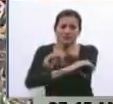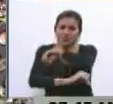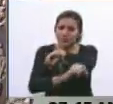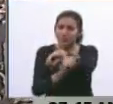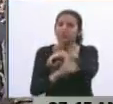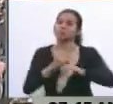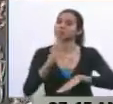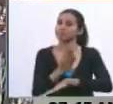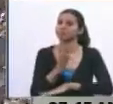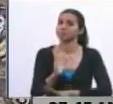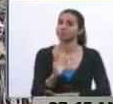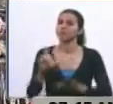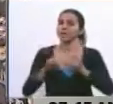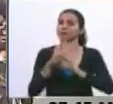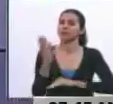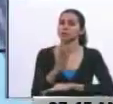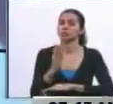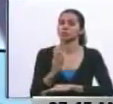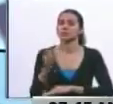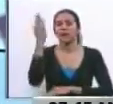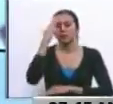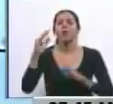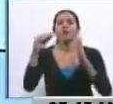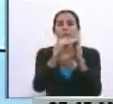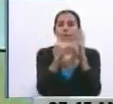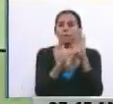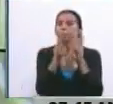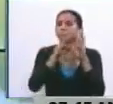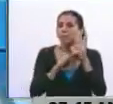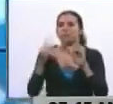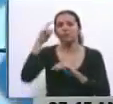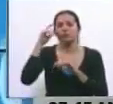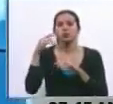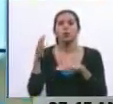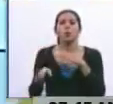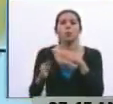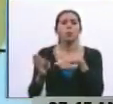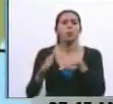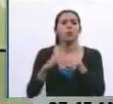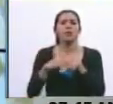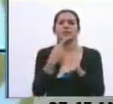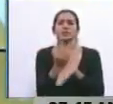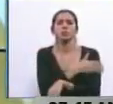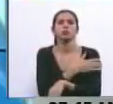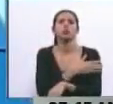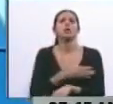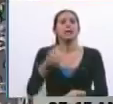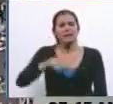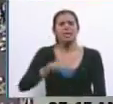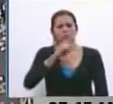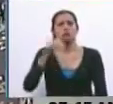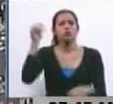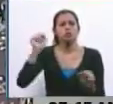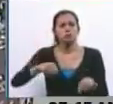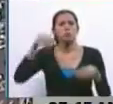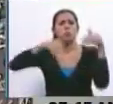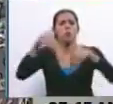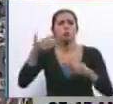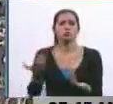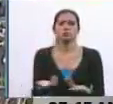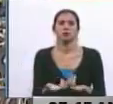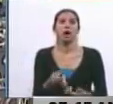una respuesta legal. Y conociendo el cronograma ya del Consejo Nacional Electoral, ¿por qué mantiene la tesis la oposición de que el referéndum puede ser este año? Bueno, porque tienen la orden